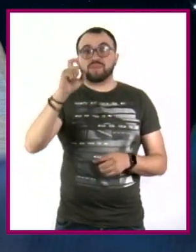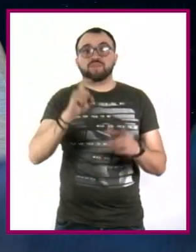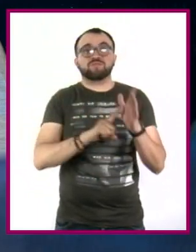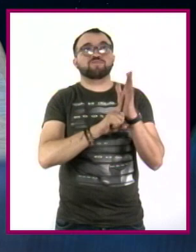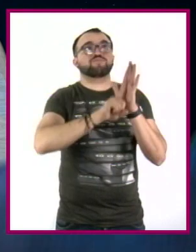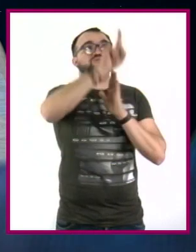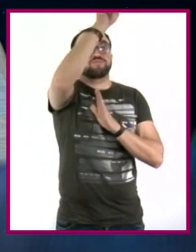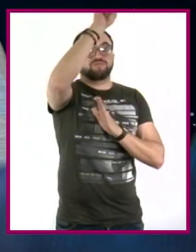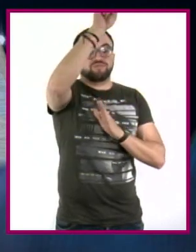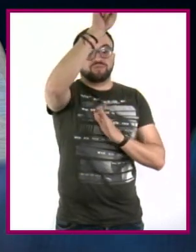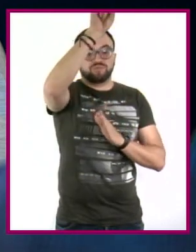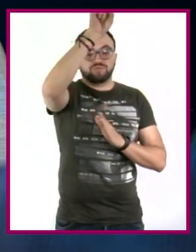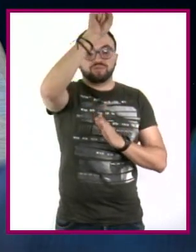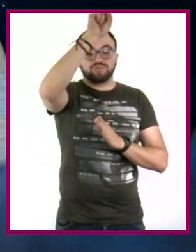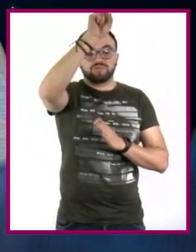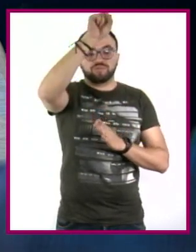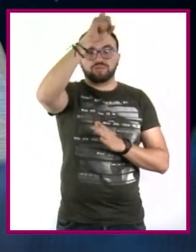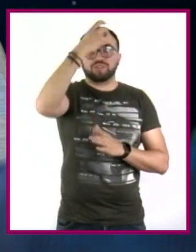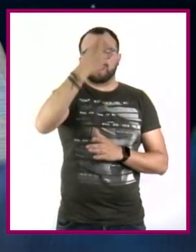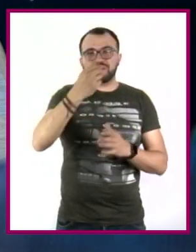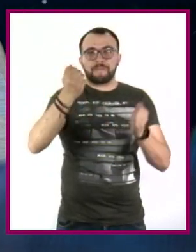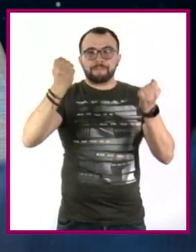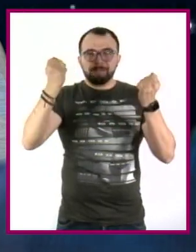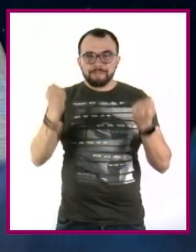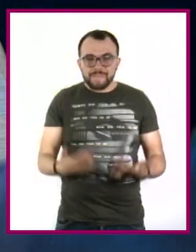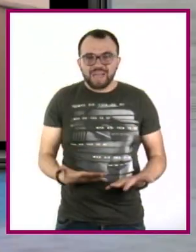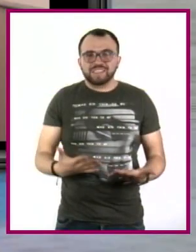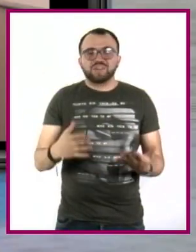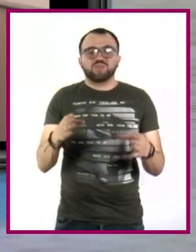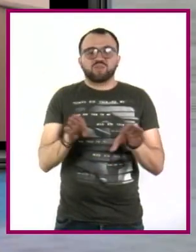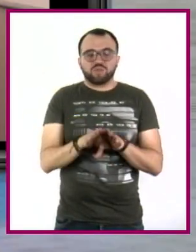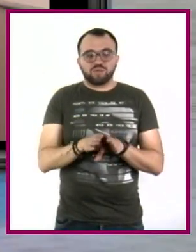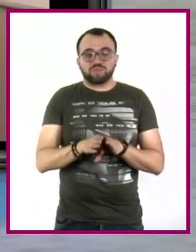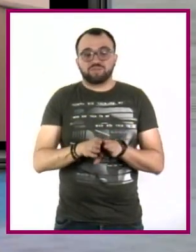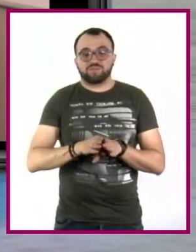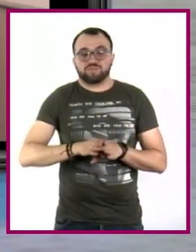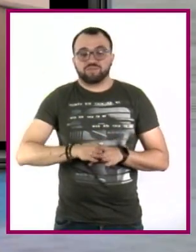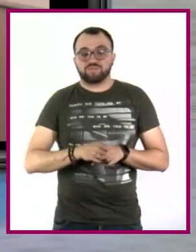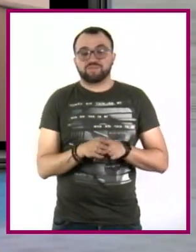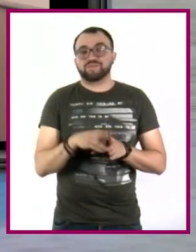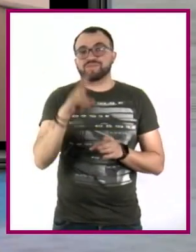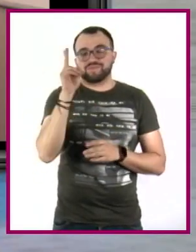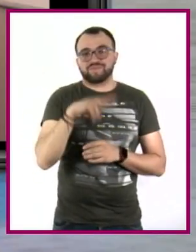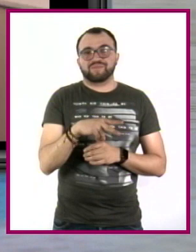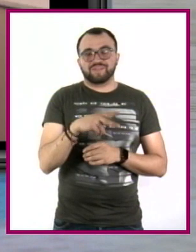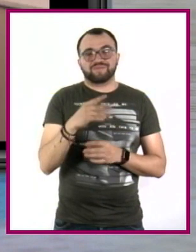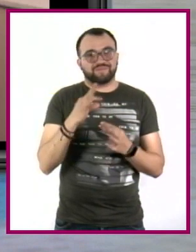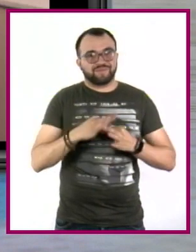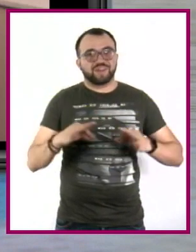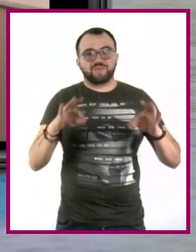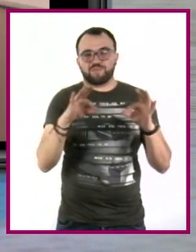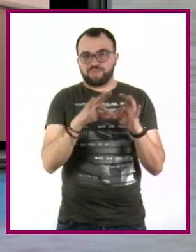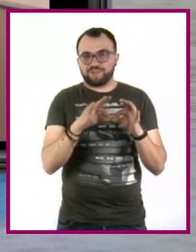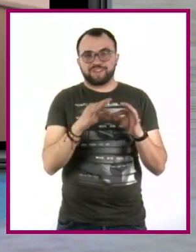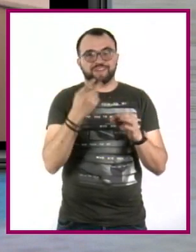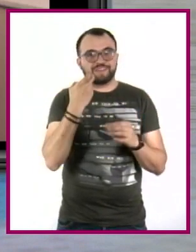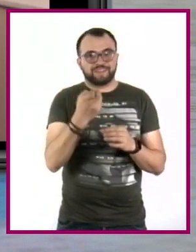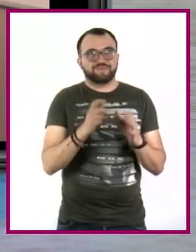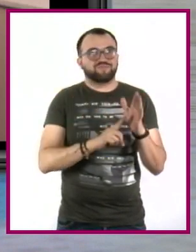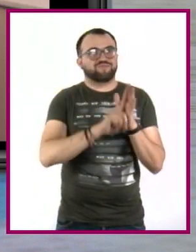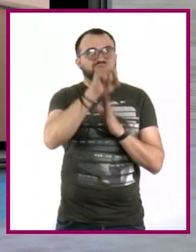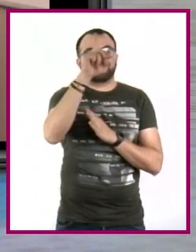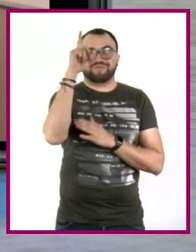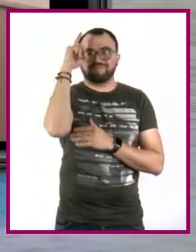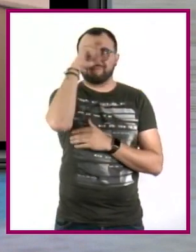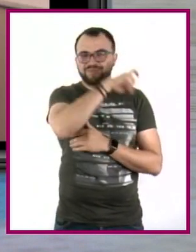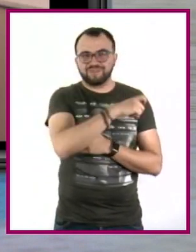espacio un instrumento tan pesado, ¿sí?, pues fue uno de los retos importantes.